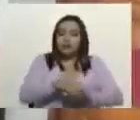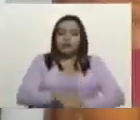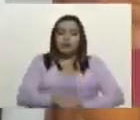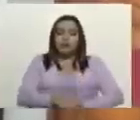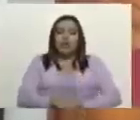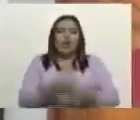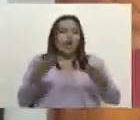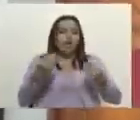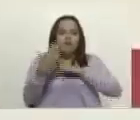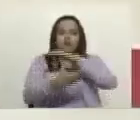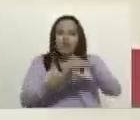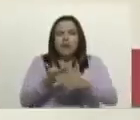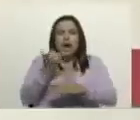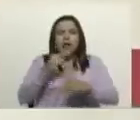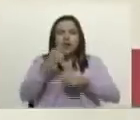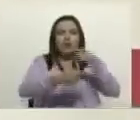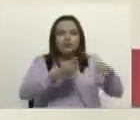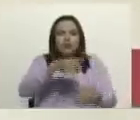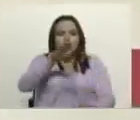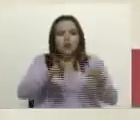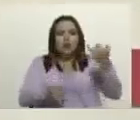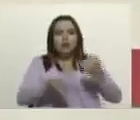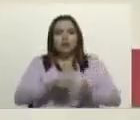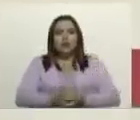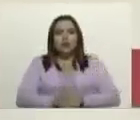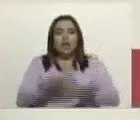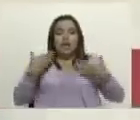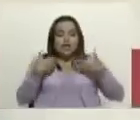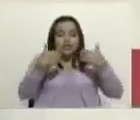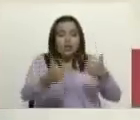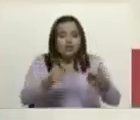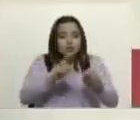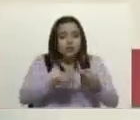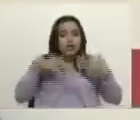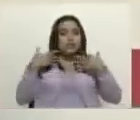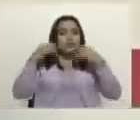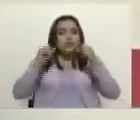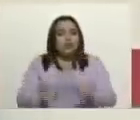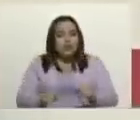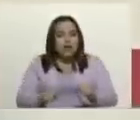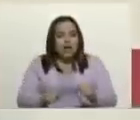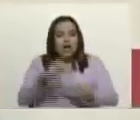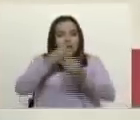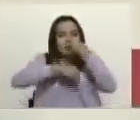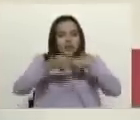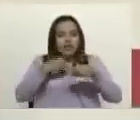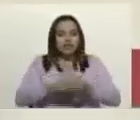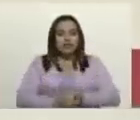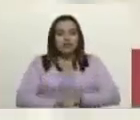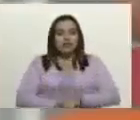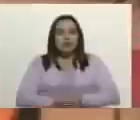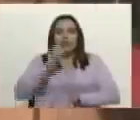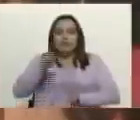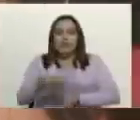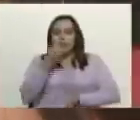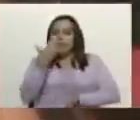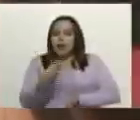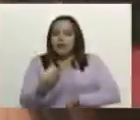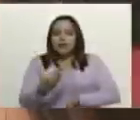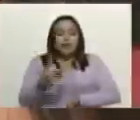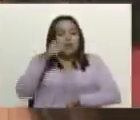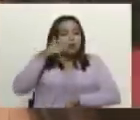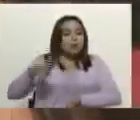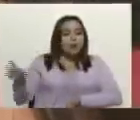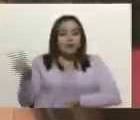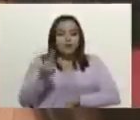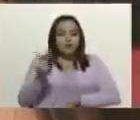indudablemente afectan al final a la salud, a la seguridad alimentaria y al bienestar del pueblo